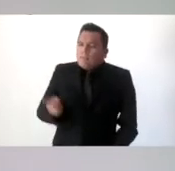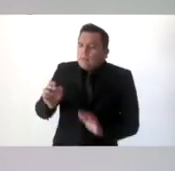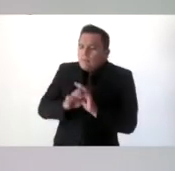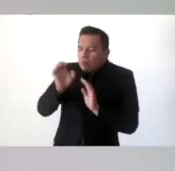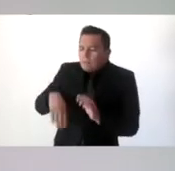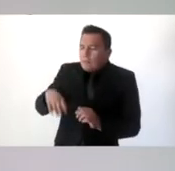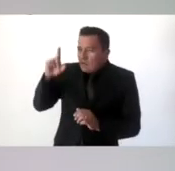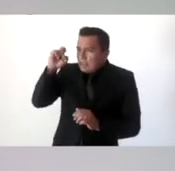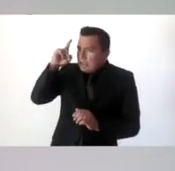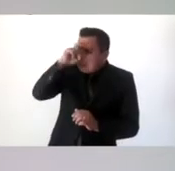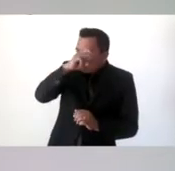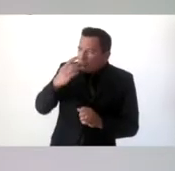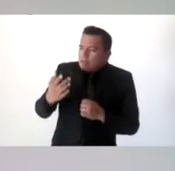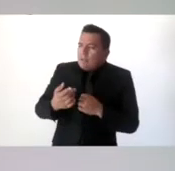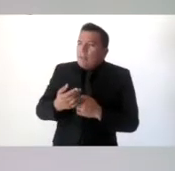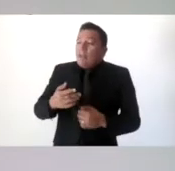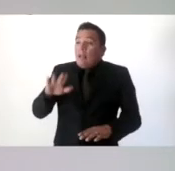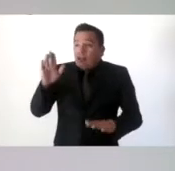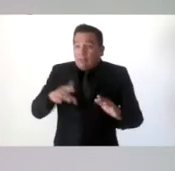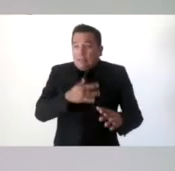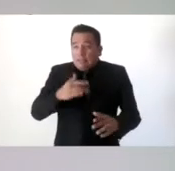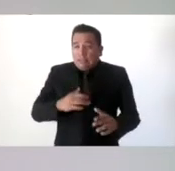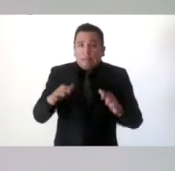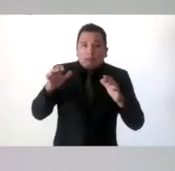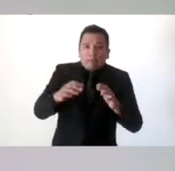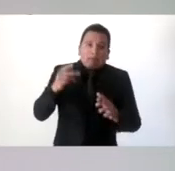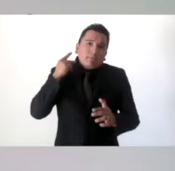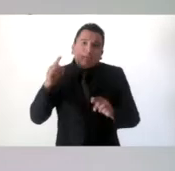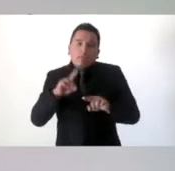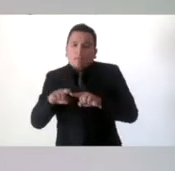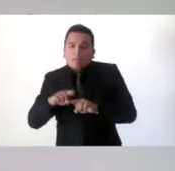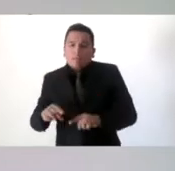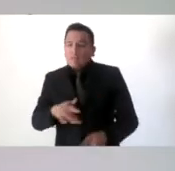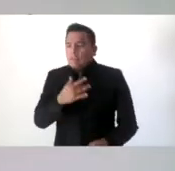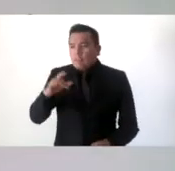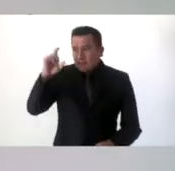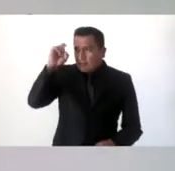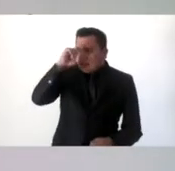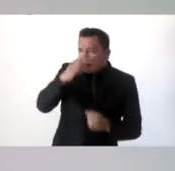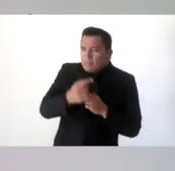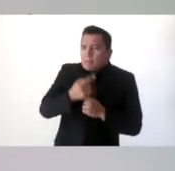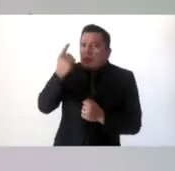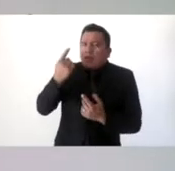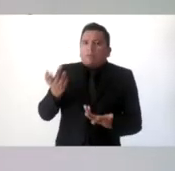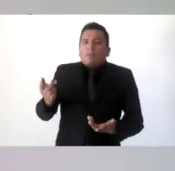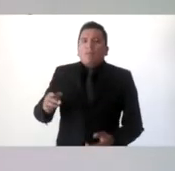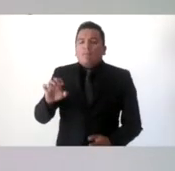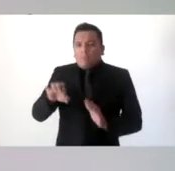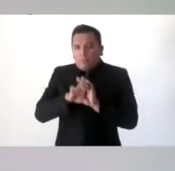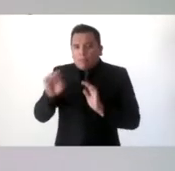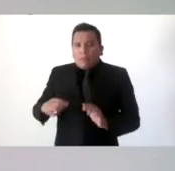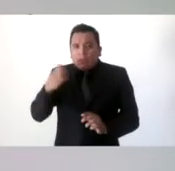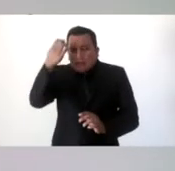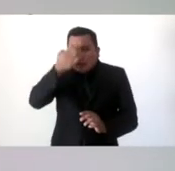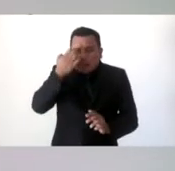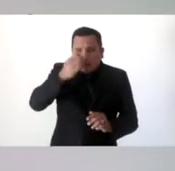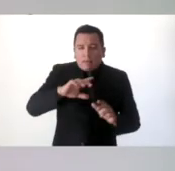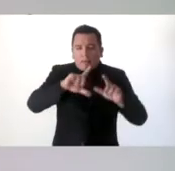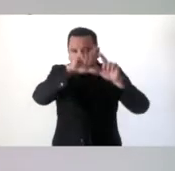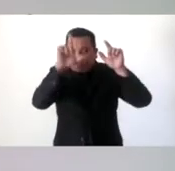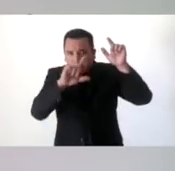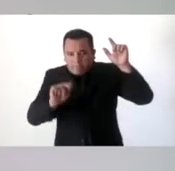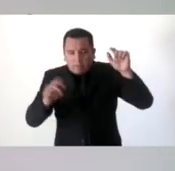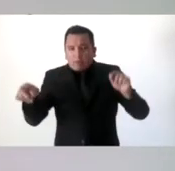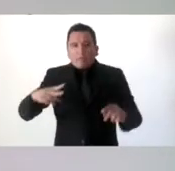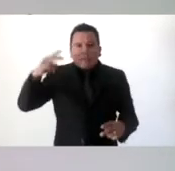a valorar este tema con los partidos políticos, con la ciudadanía? Ustedes en el Instituto Nacional Electoral tienen la oportunidad de viajar por todo el país